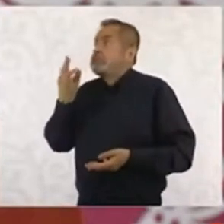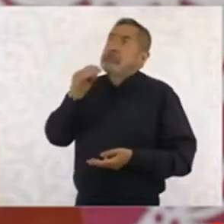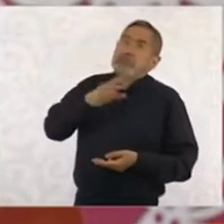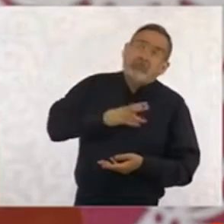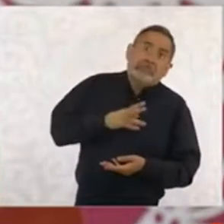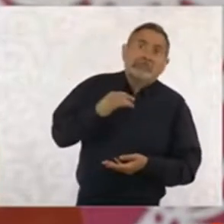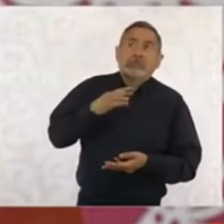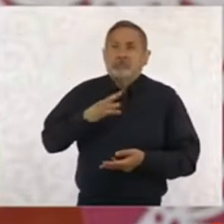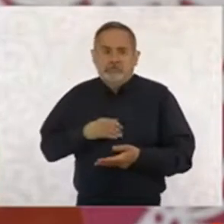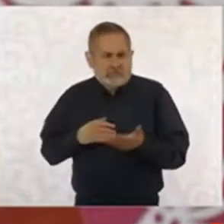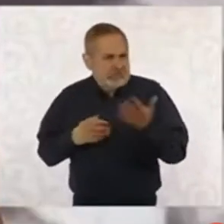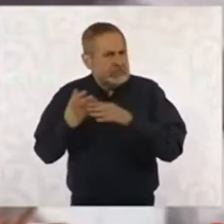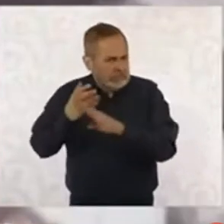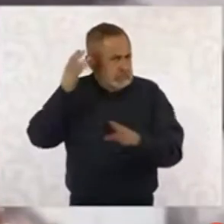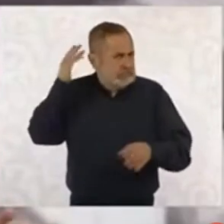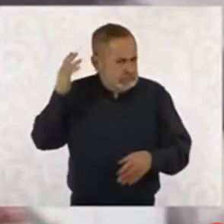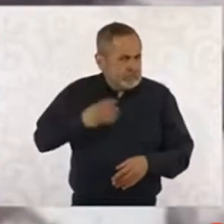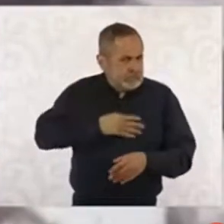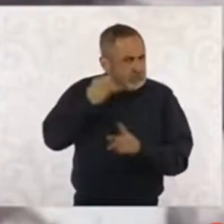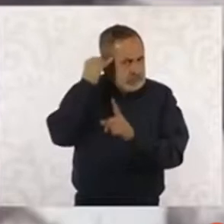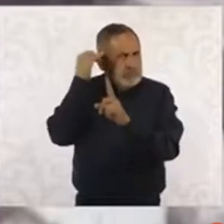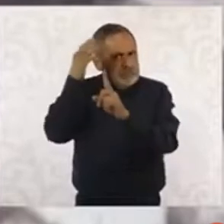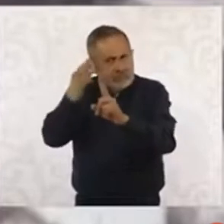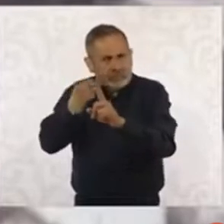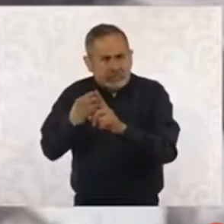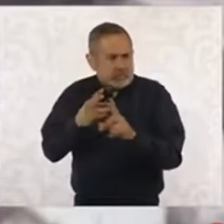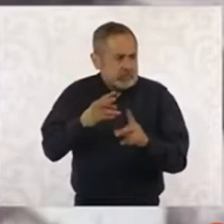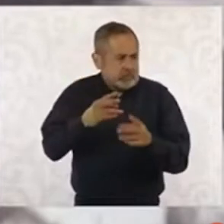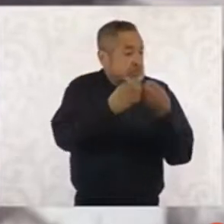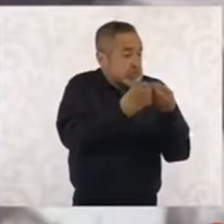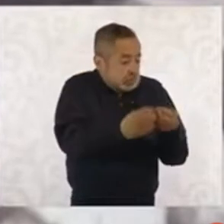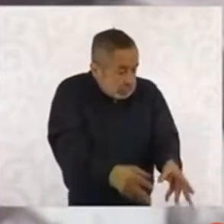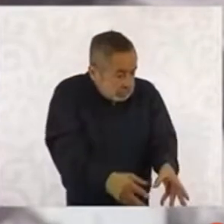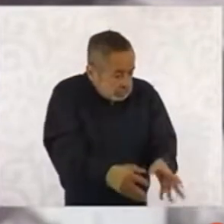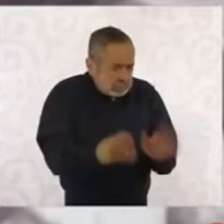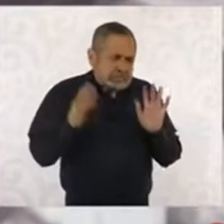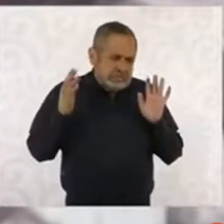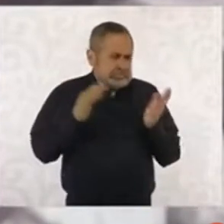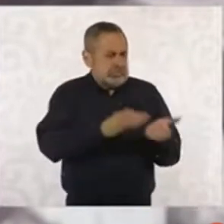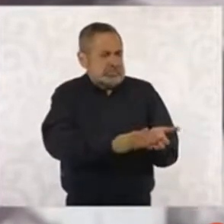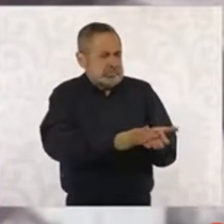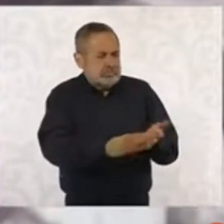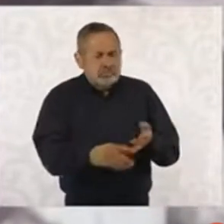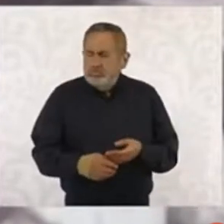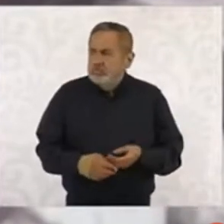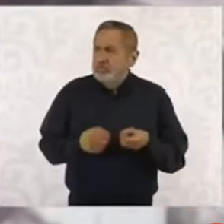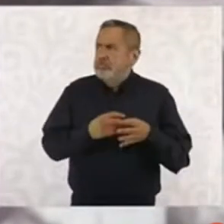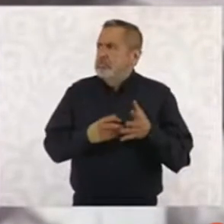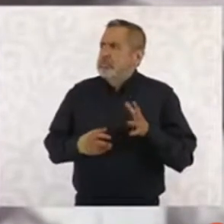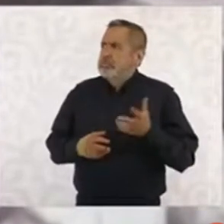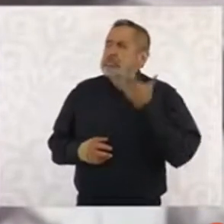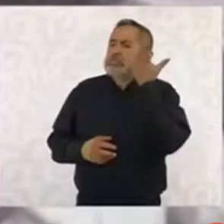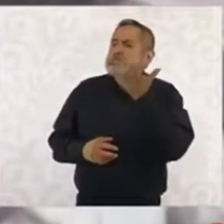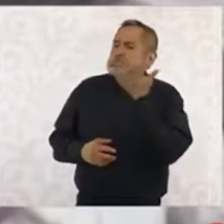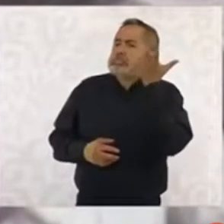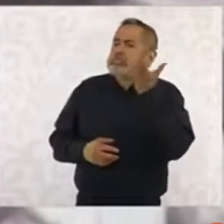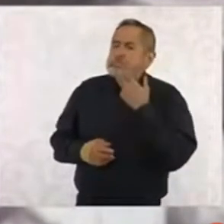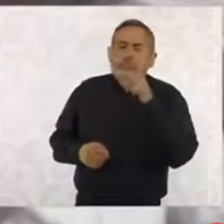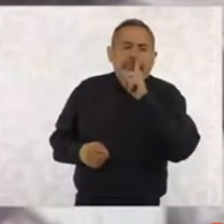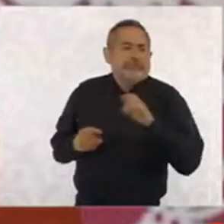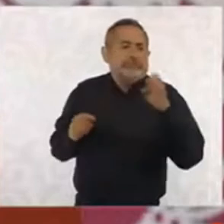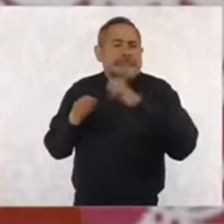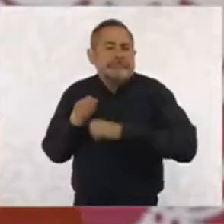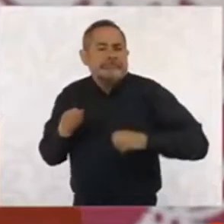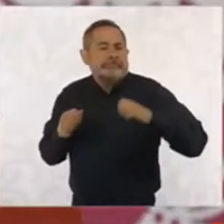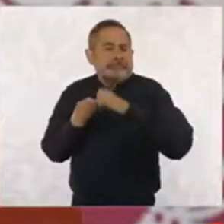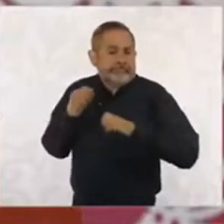era mala, tenía un buen objetivo, pero se abusó de ella. Y después